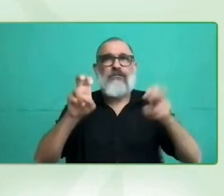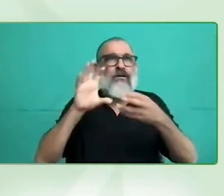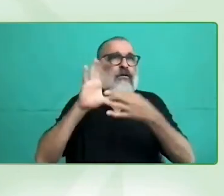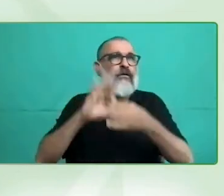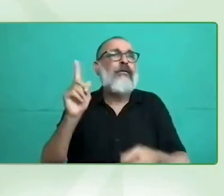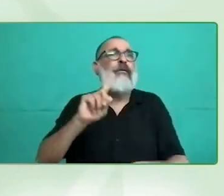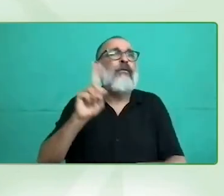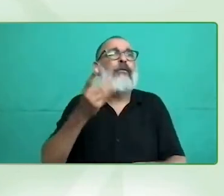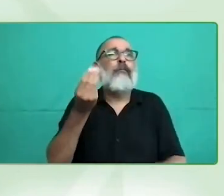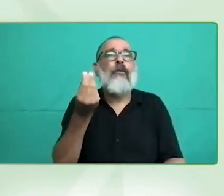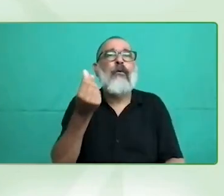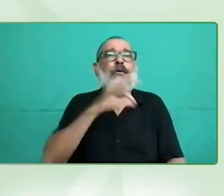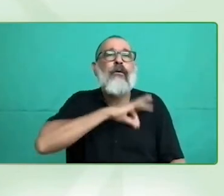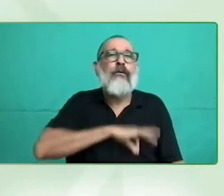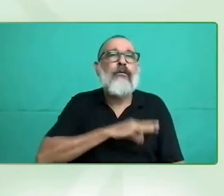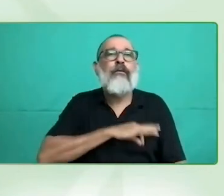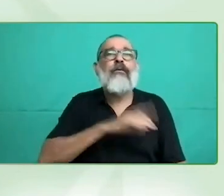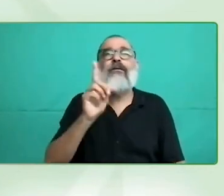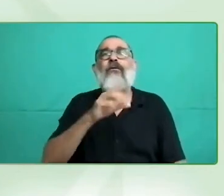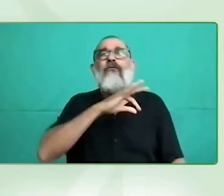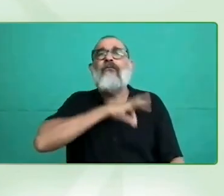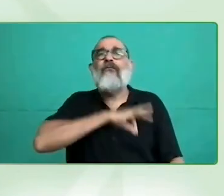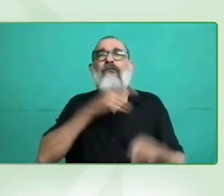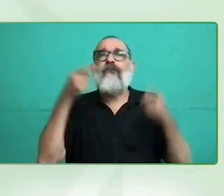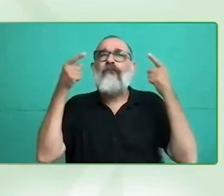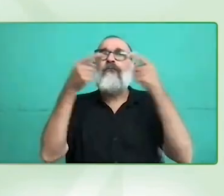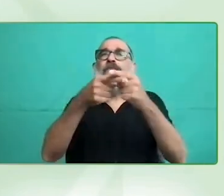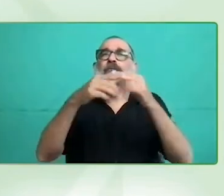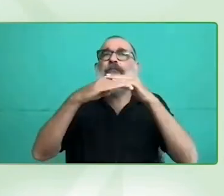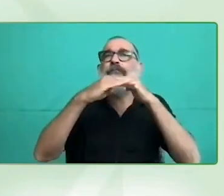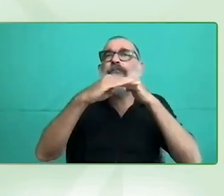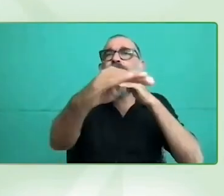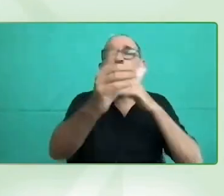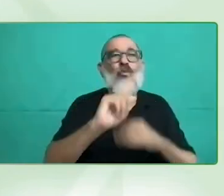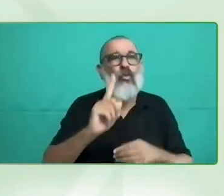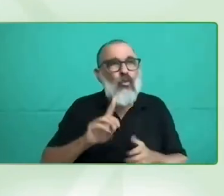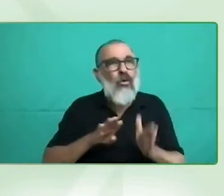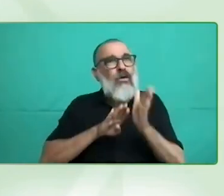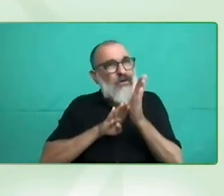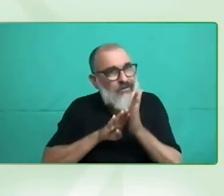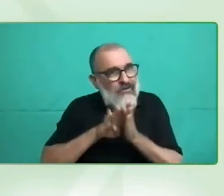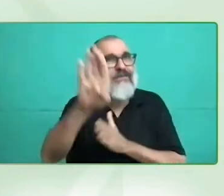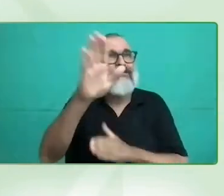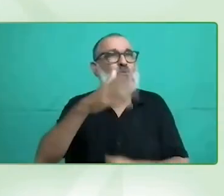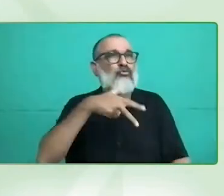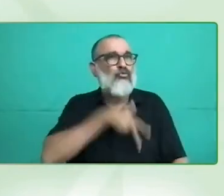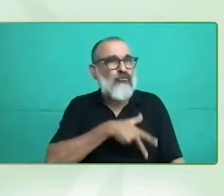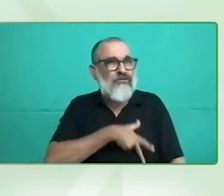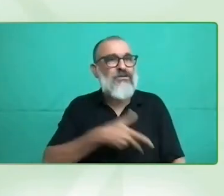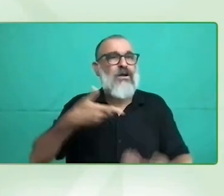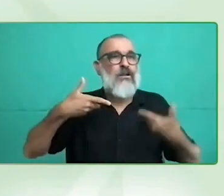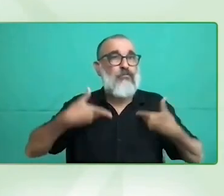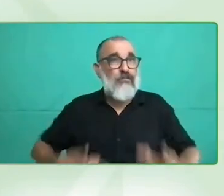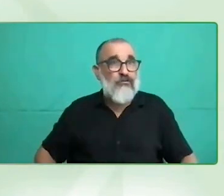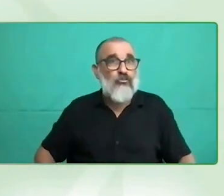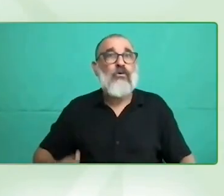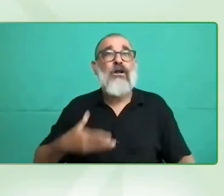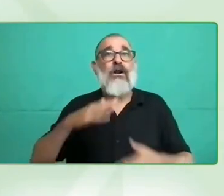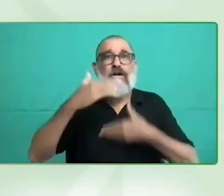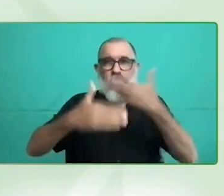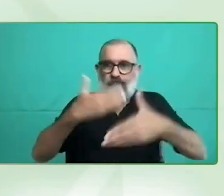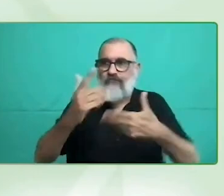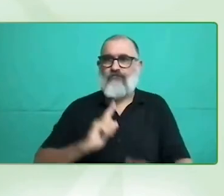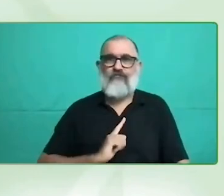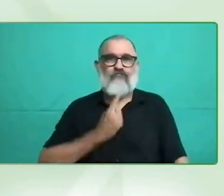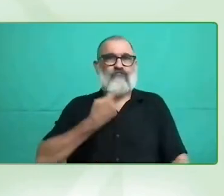de vida que queremos ir forjando. Quiero agradecer a todas las personas que participan de este proyecto, a los